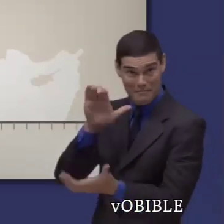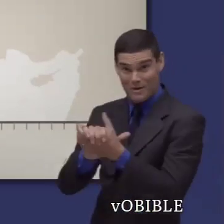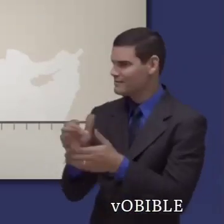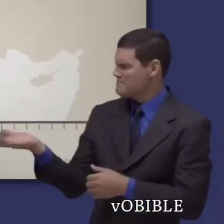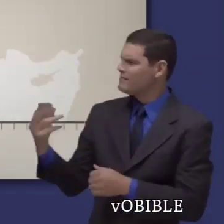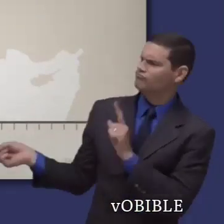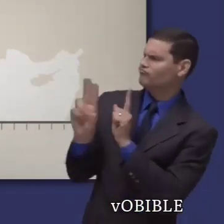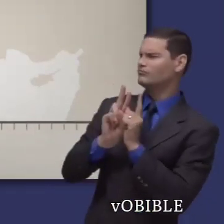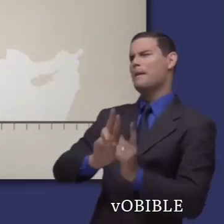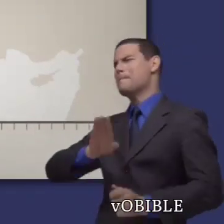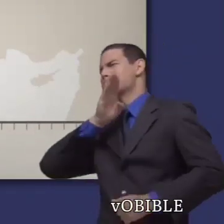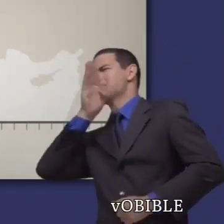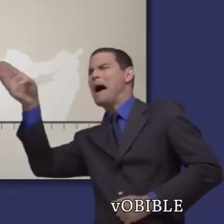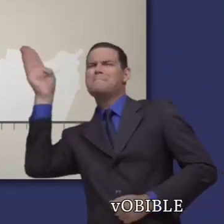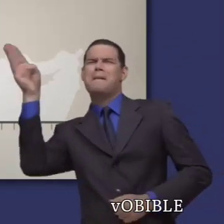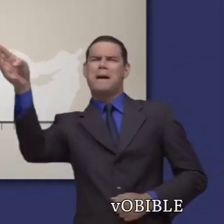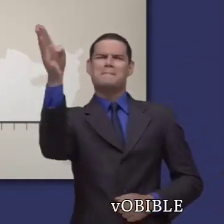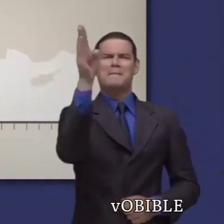y Priscila lo acompañaron.